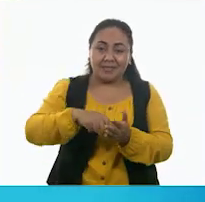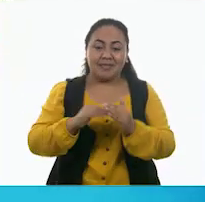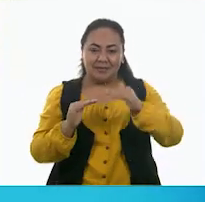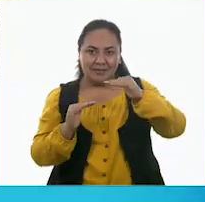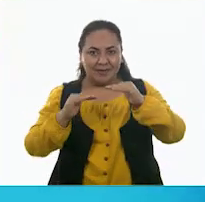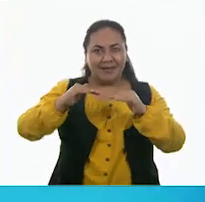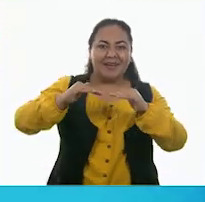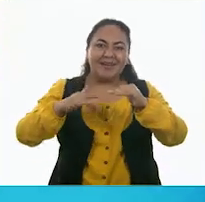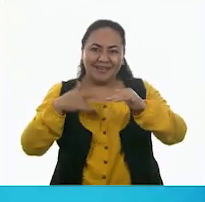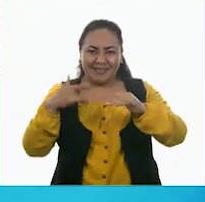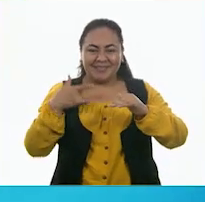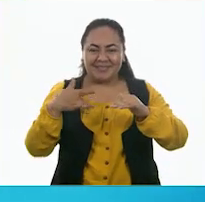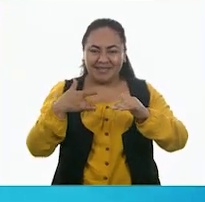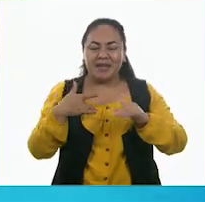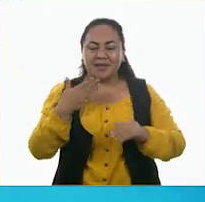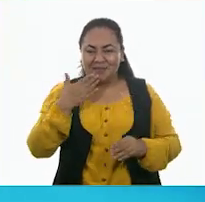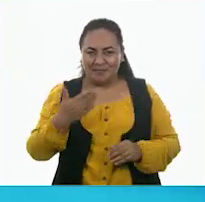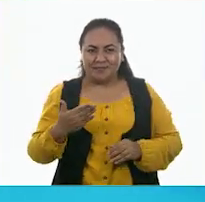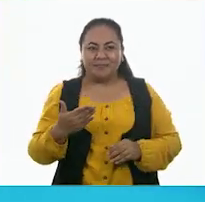Muy bien.